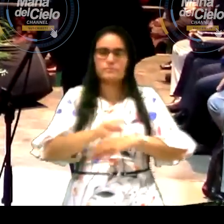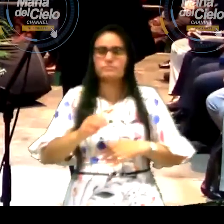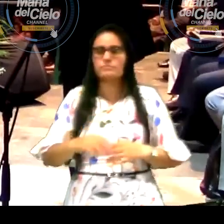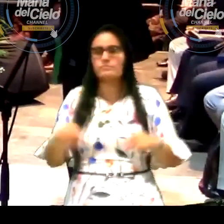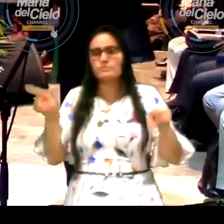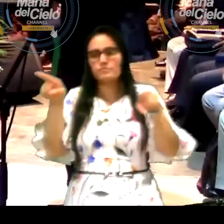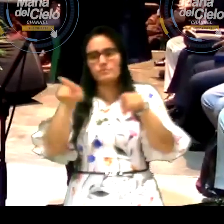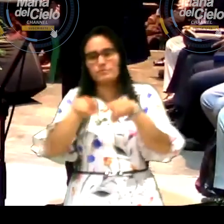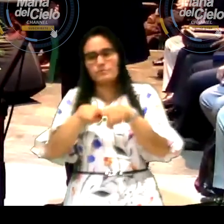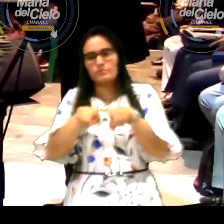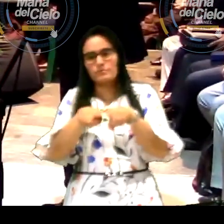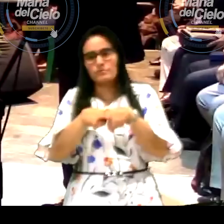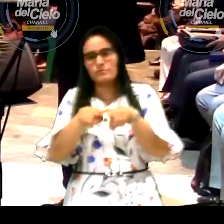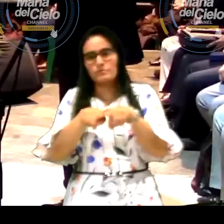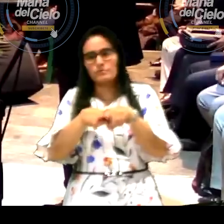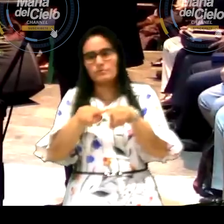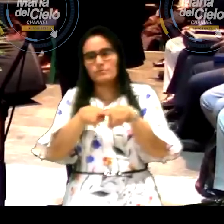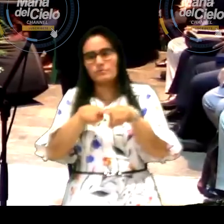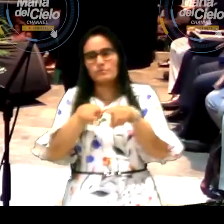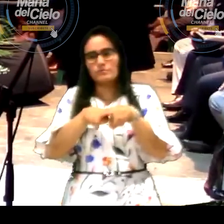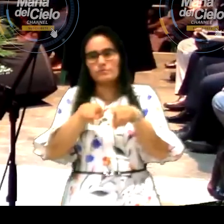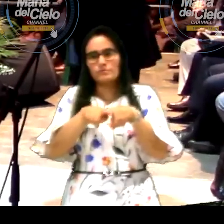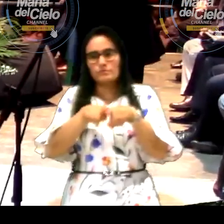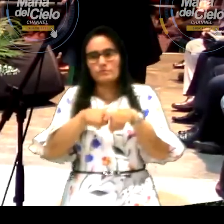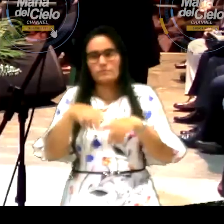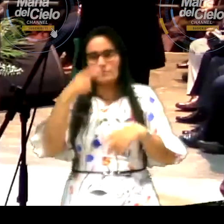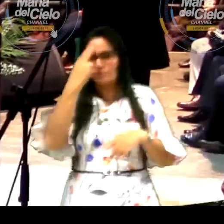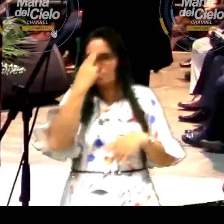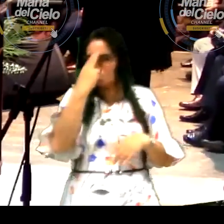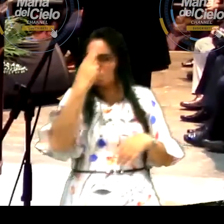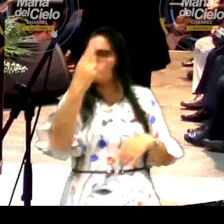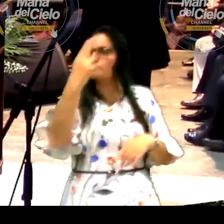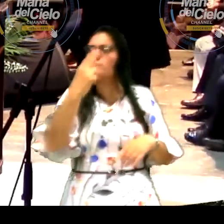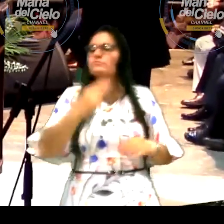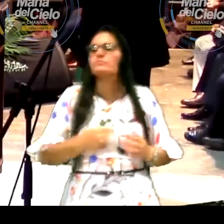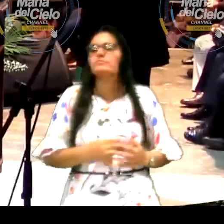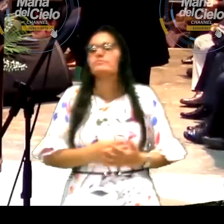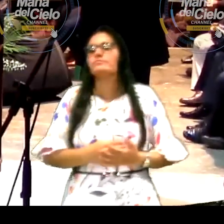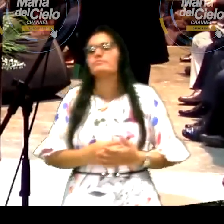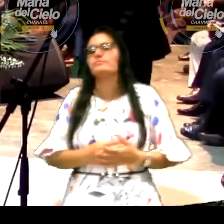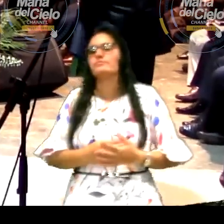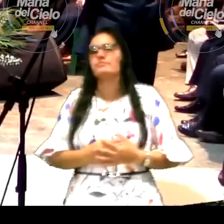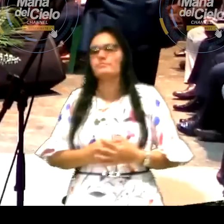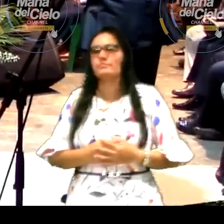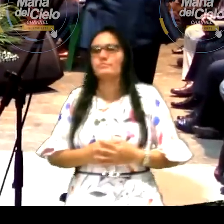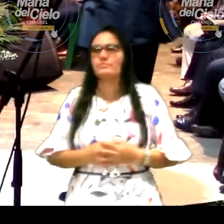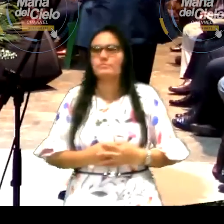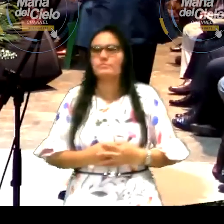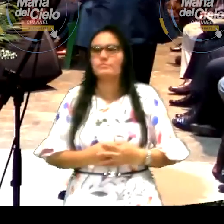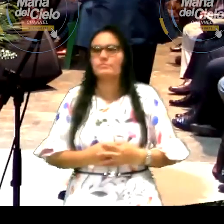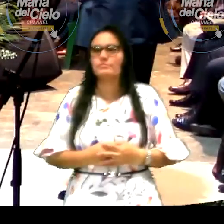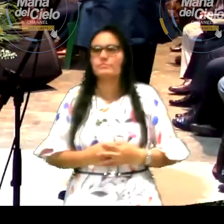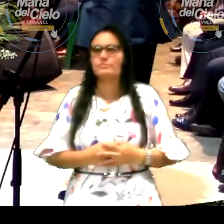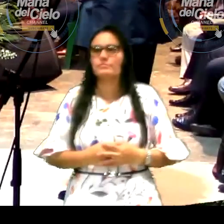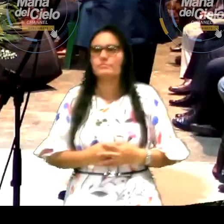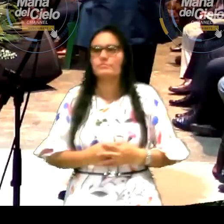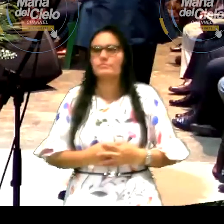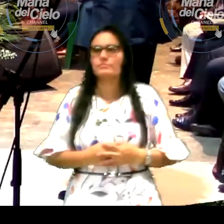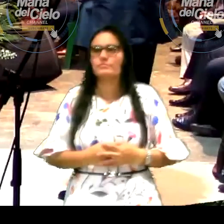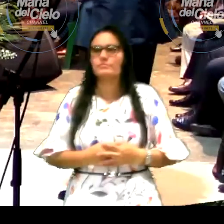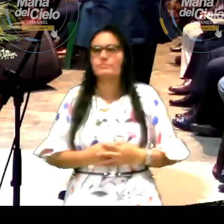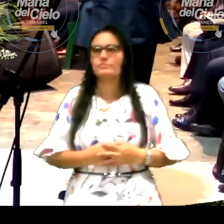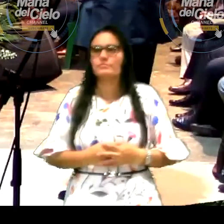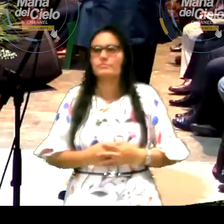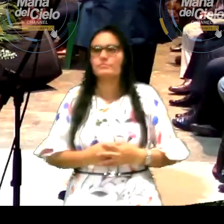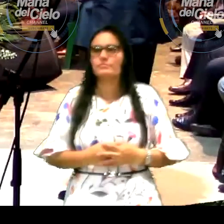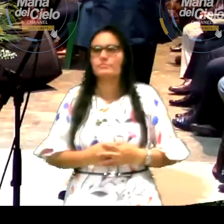muchacho amargada a más no poder. Y tiene razón. Yo no lo quiero ni ver. Así sea Jesús, no lo quiero